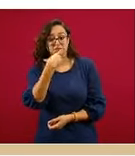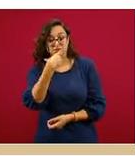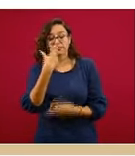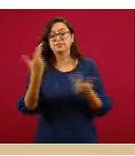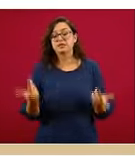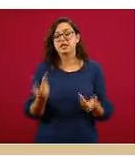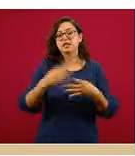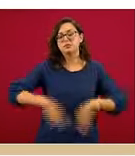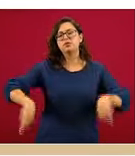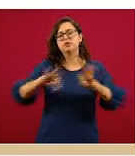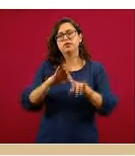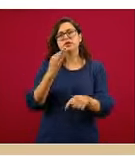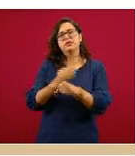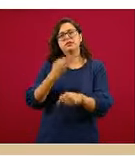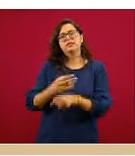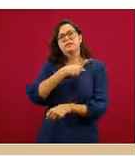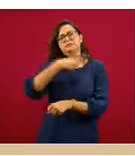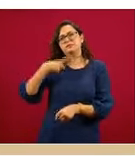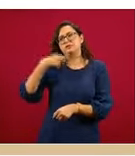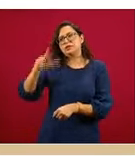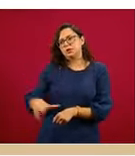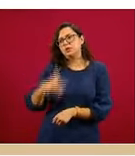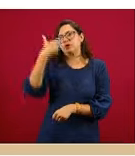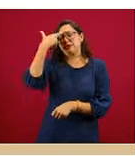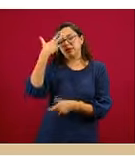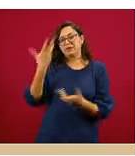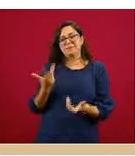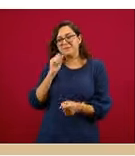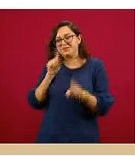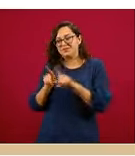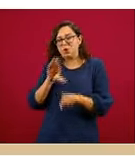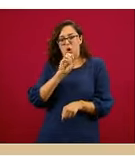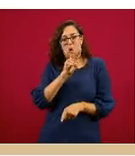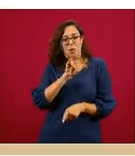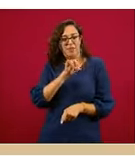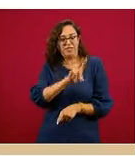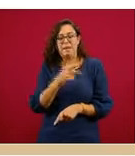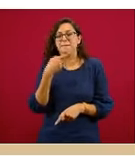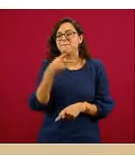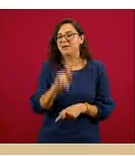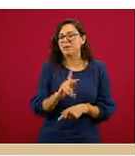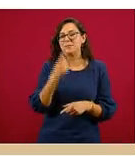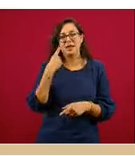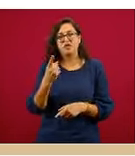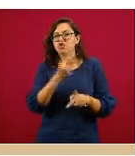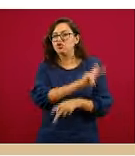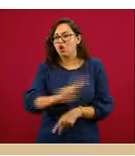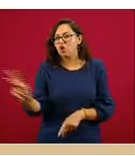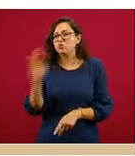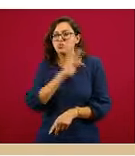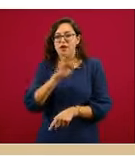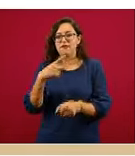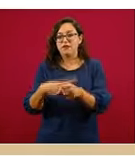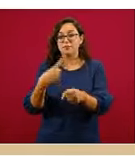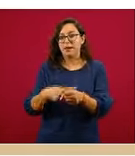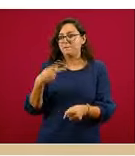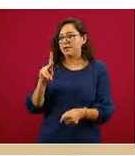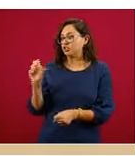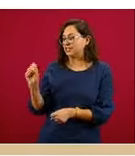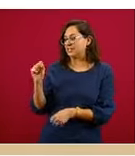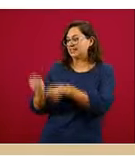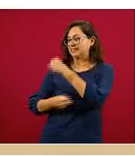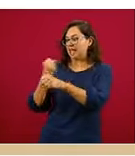el COVID, todos vamos a estar expuestos, pero si tenemos más de 60 años, la enfermedad es mucho más grave. Con la